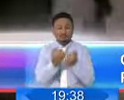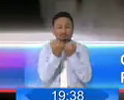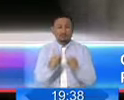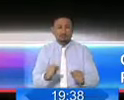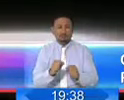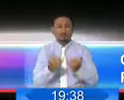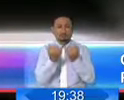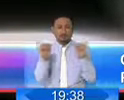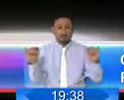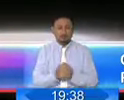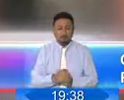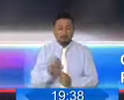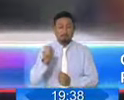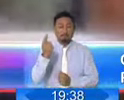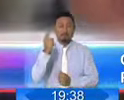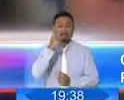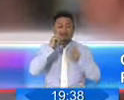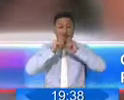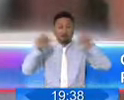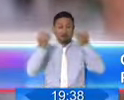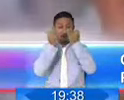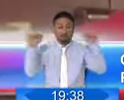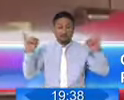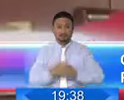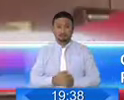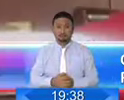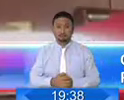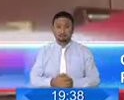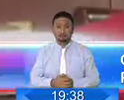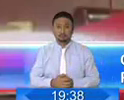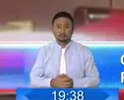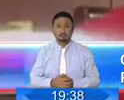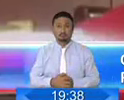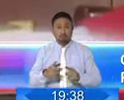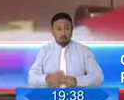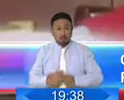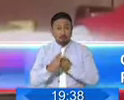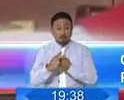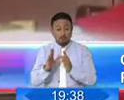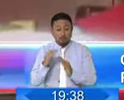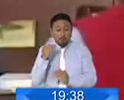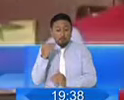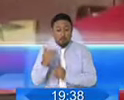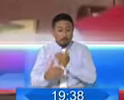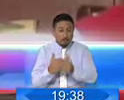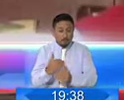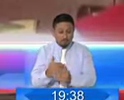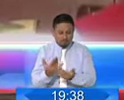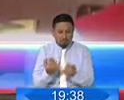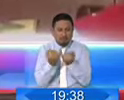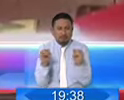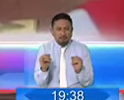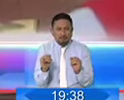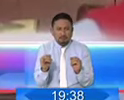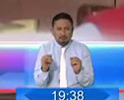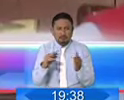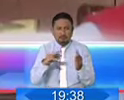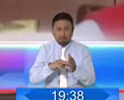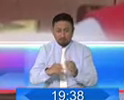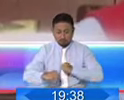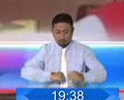que dio como resultado el primer grito de la independencia. De veras, el inicio de un proceso, porque la independencia no se entiende como un